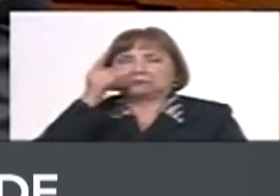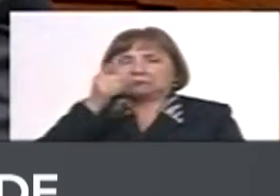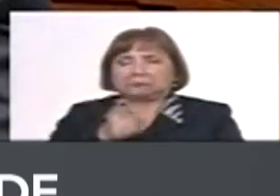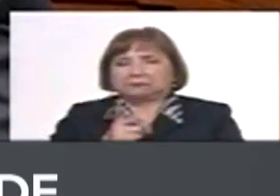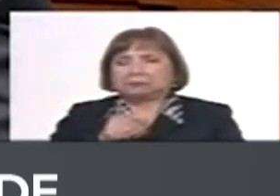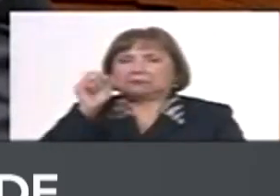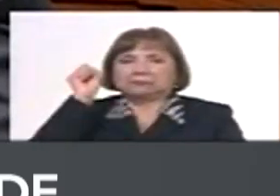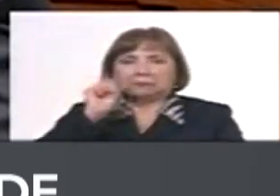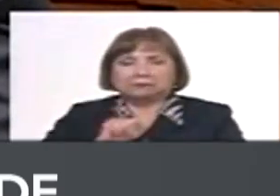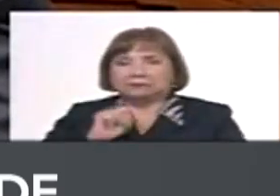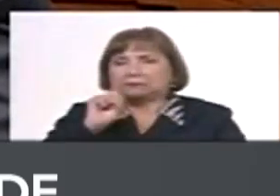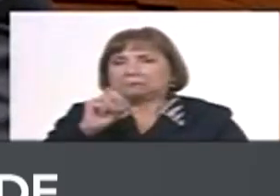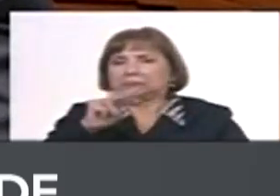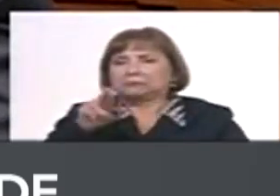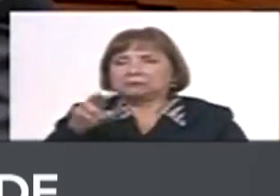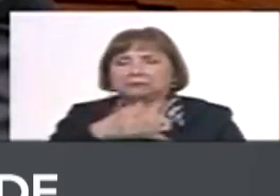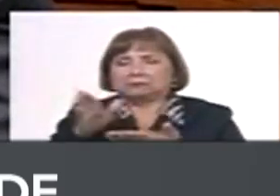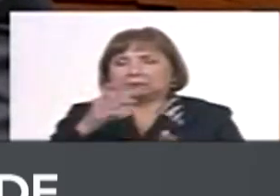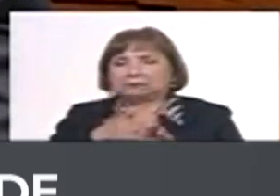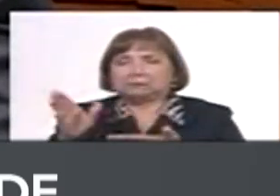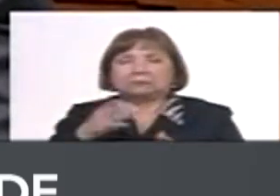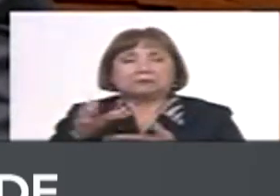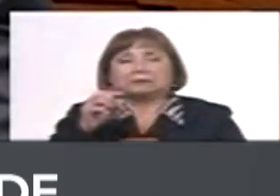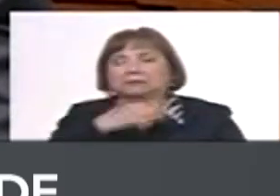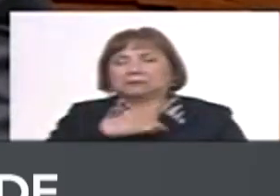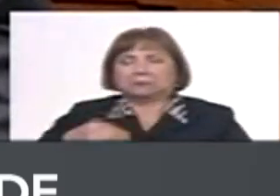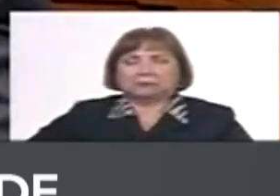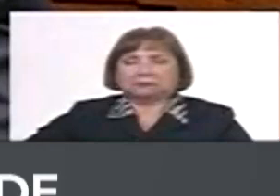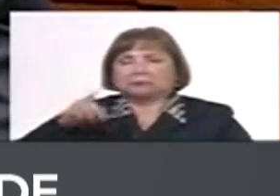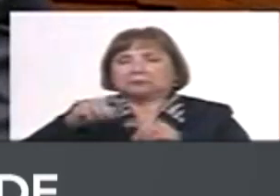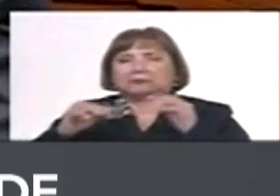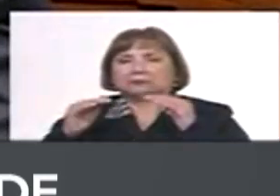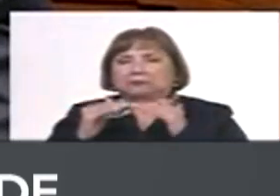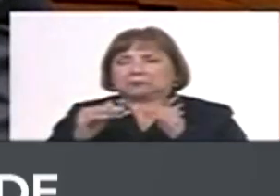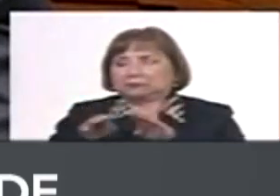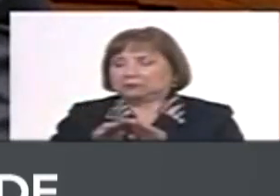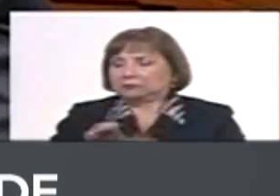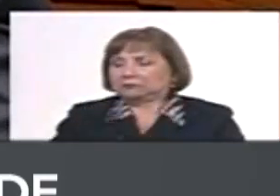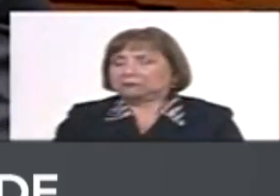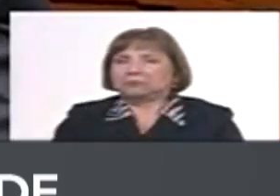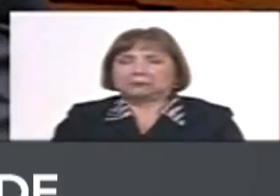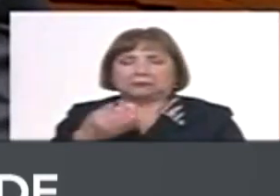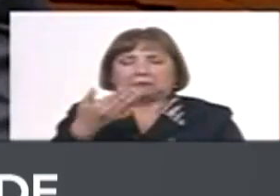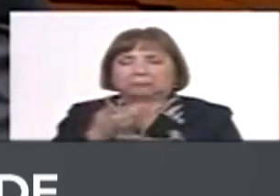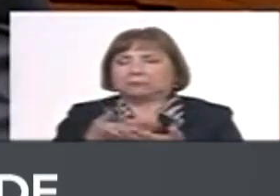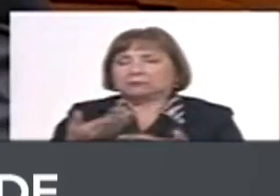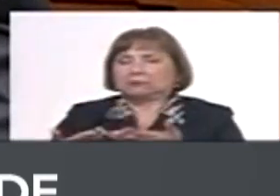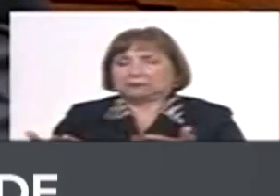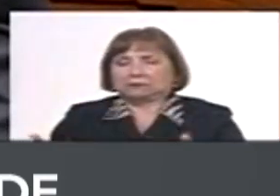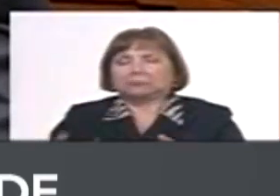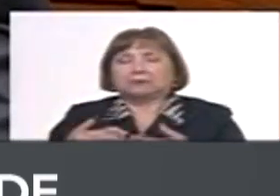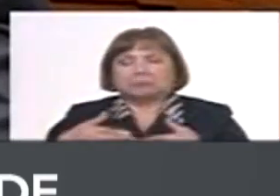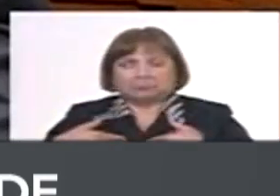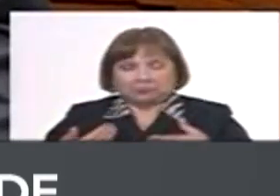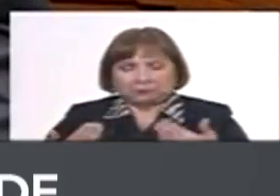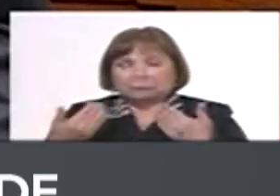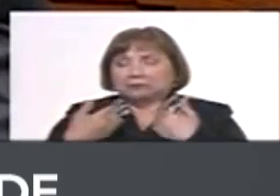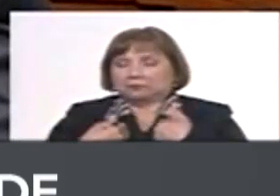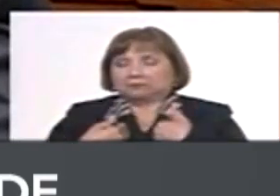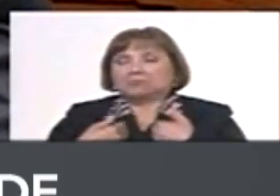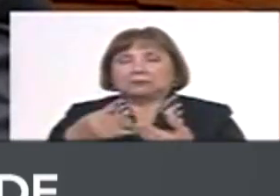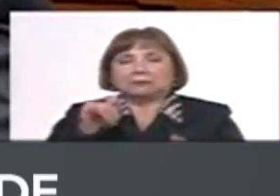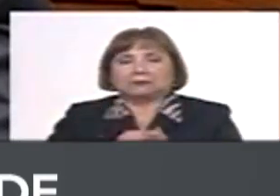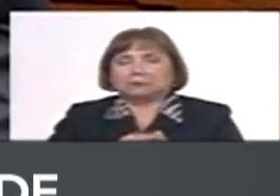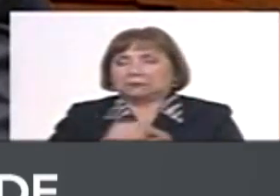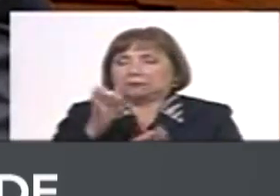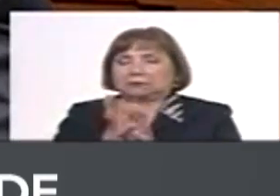interpelaciones y censuras de manera sucesiva e incluso simultánea. Son herramientas con las que contamos